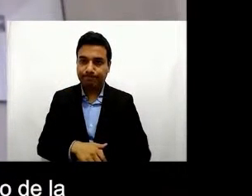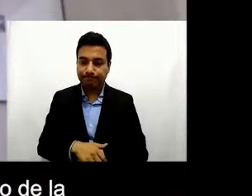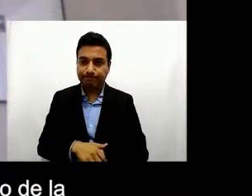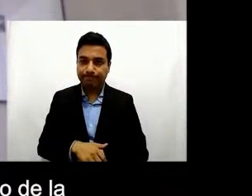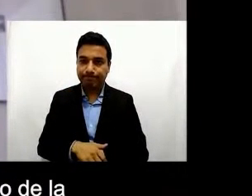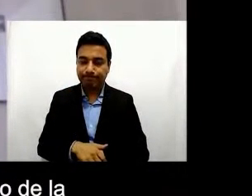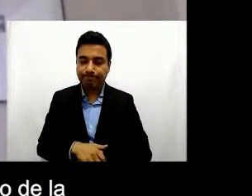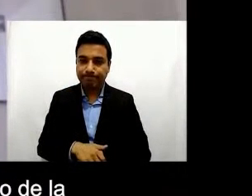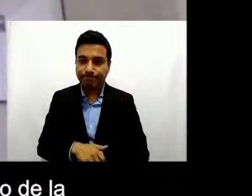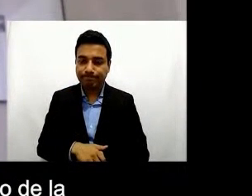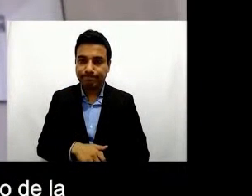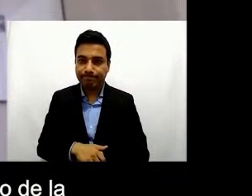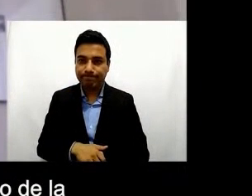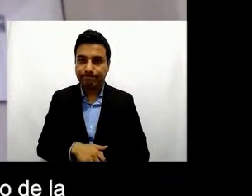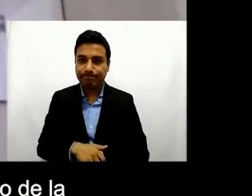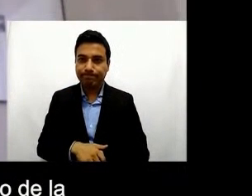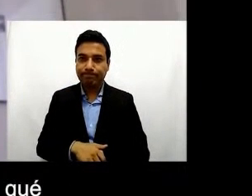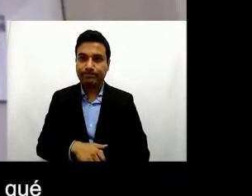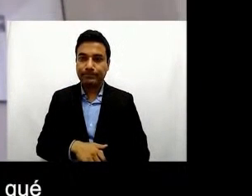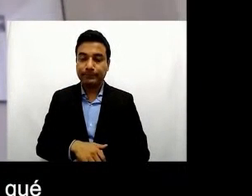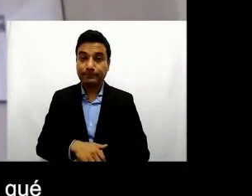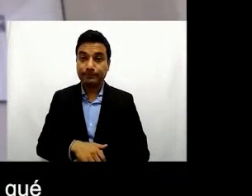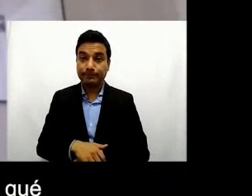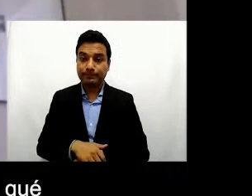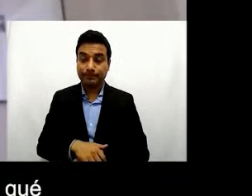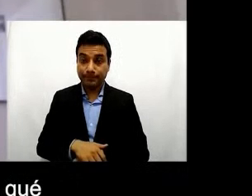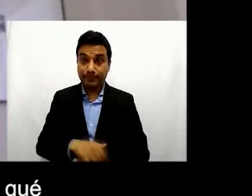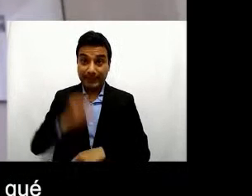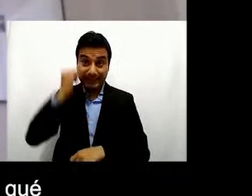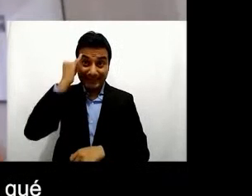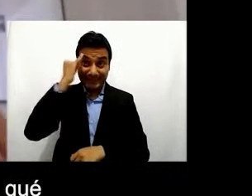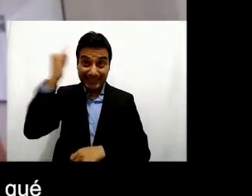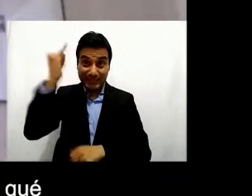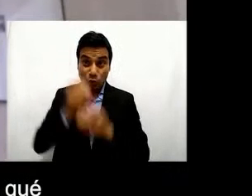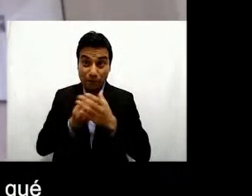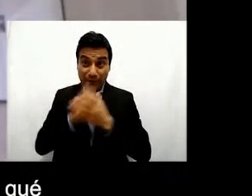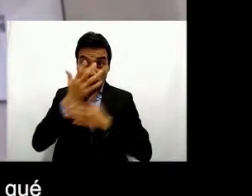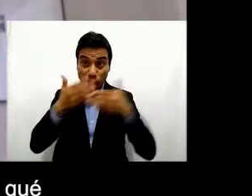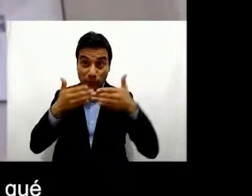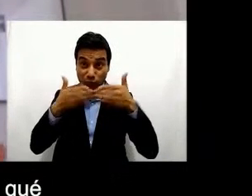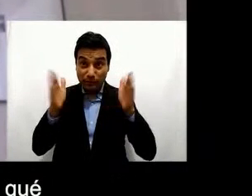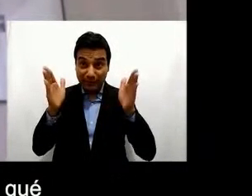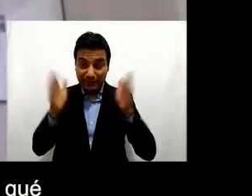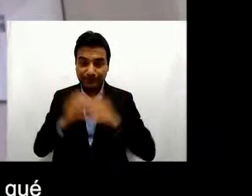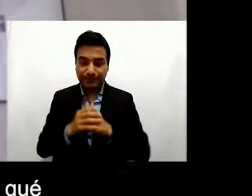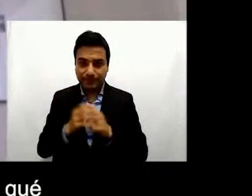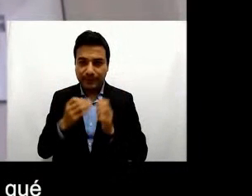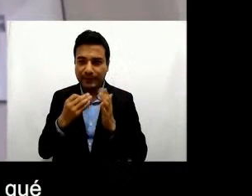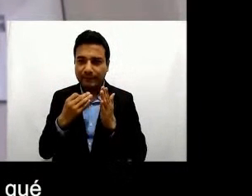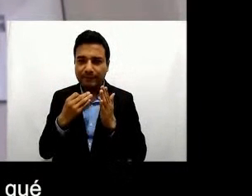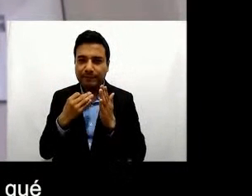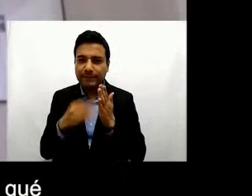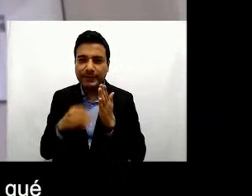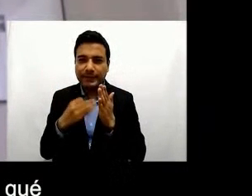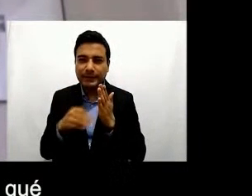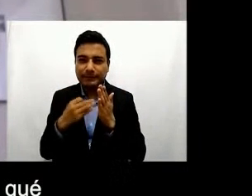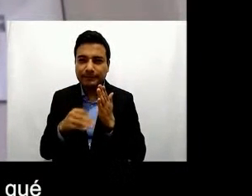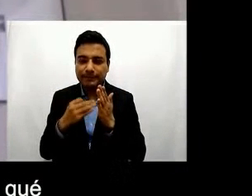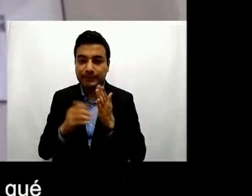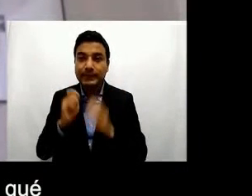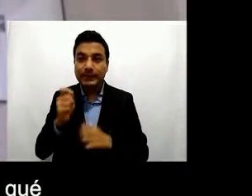un vacío en el mundo de la innovación pública, que es decir, cuál es nuestra